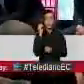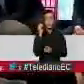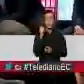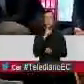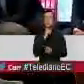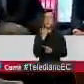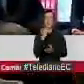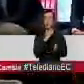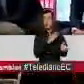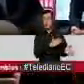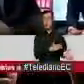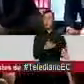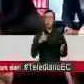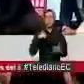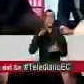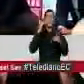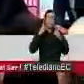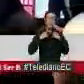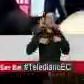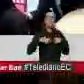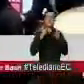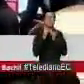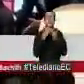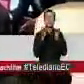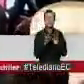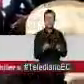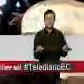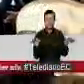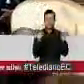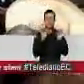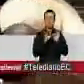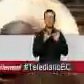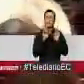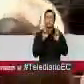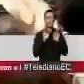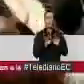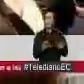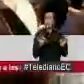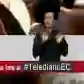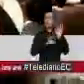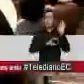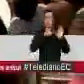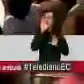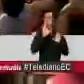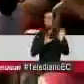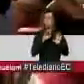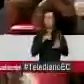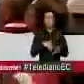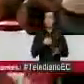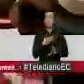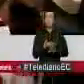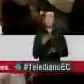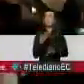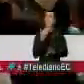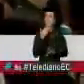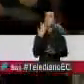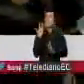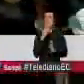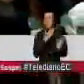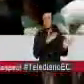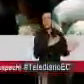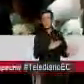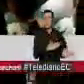quien justamente dará las declaraciones importantes, fundamentales de esta feria que se desarrollará, como